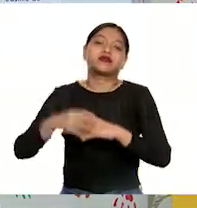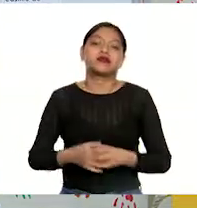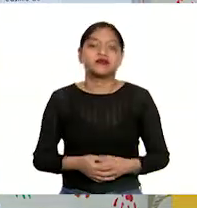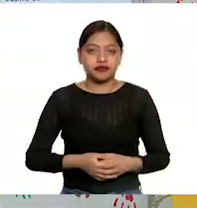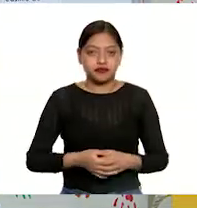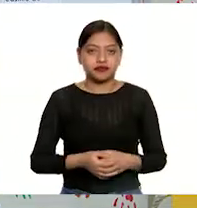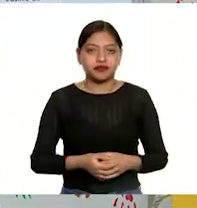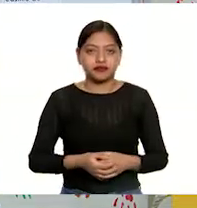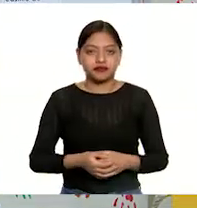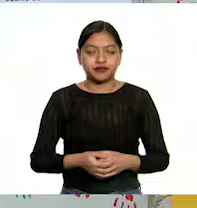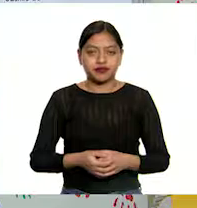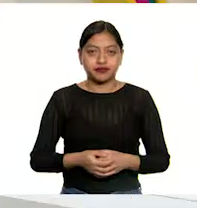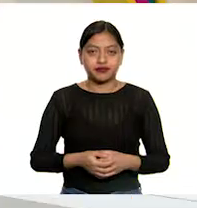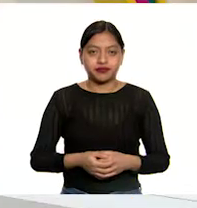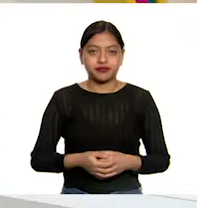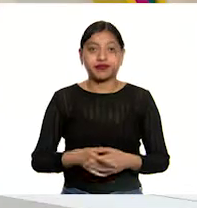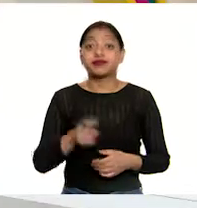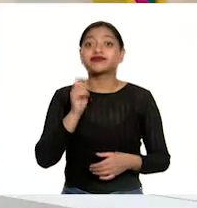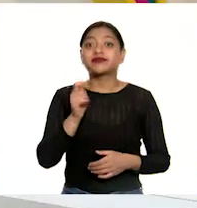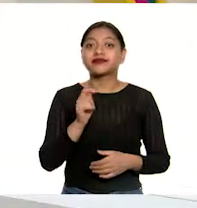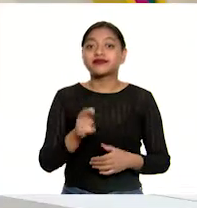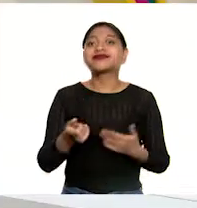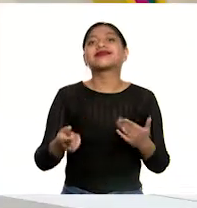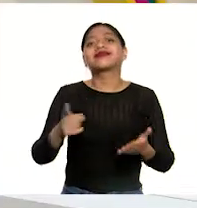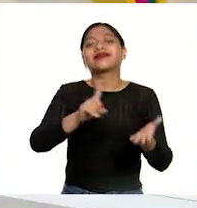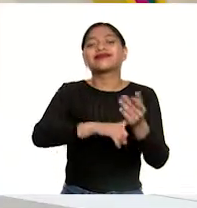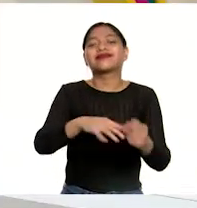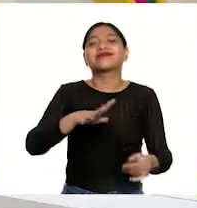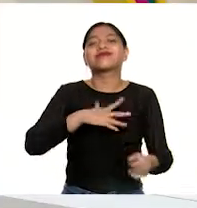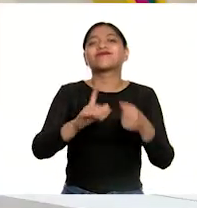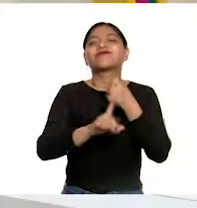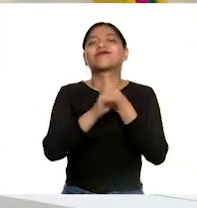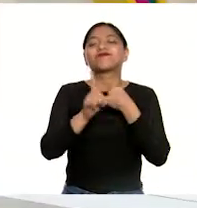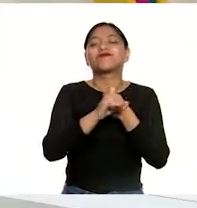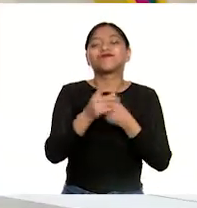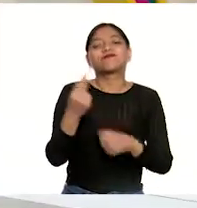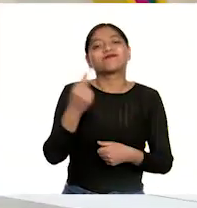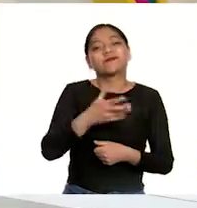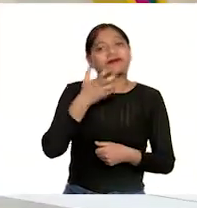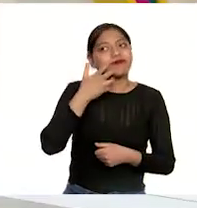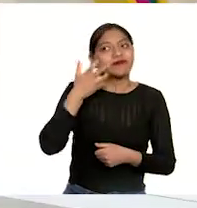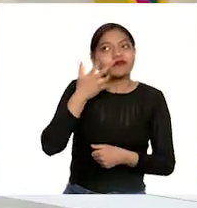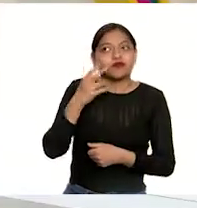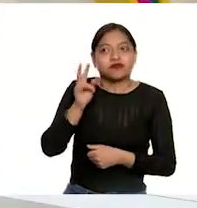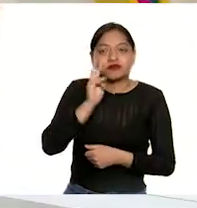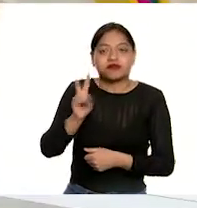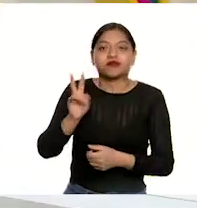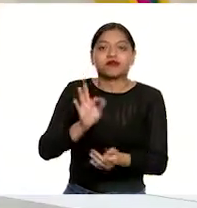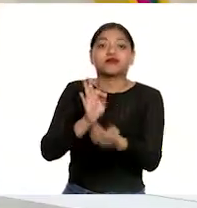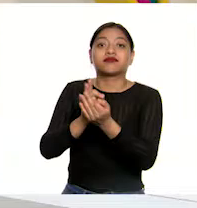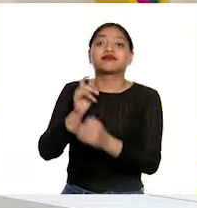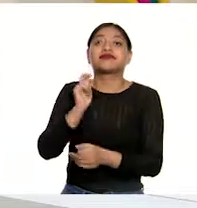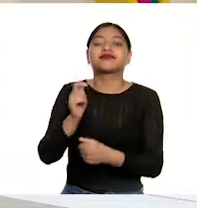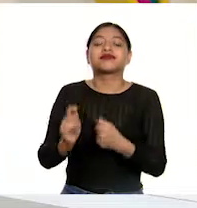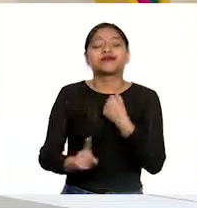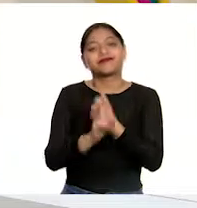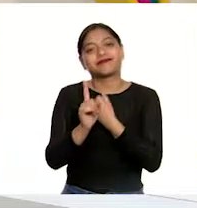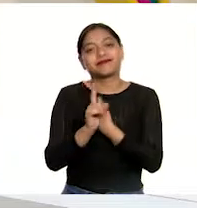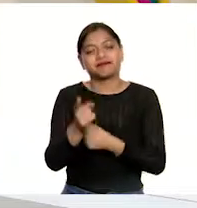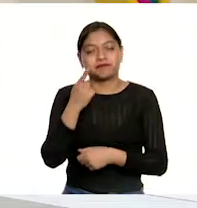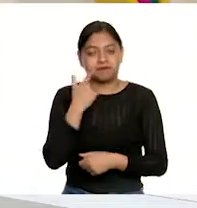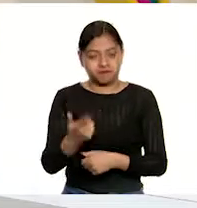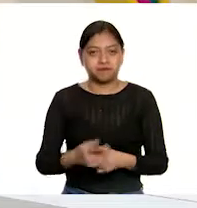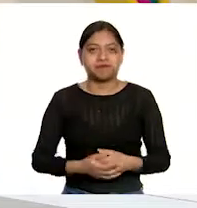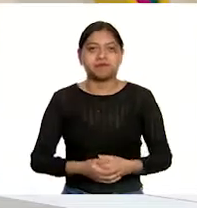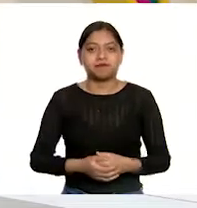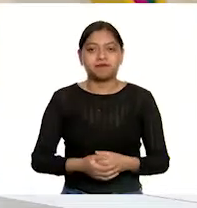eligió el problema al que se va a enfrentar nuestro personaje principal, ¿verdad? Vamos a